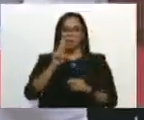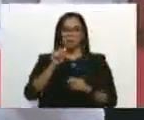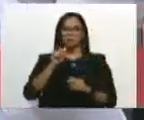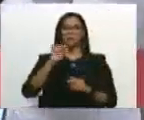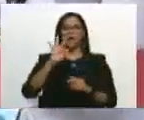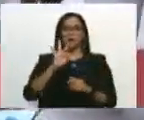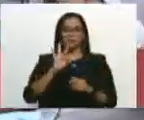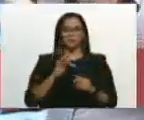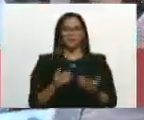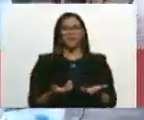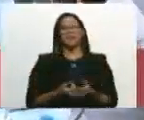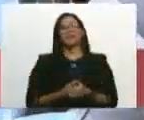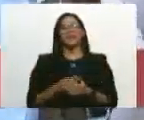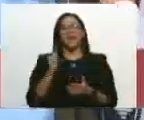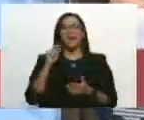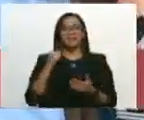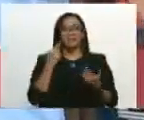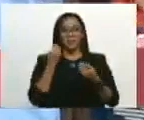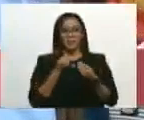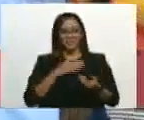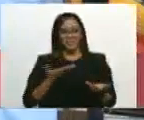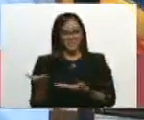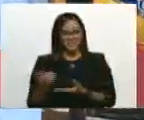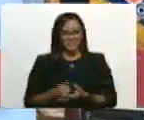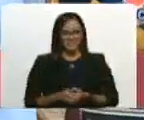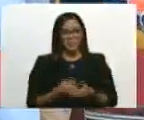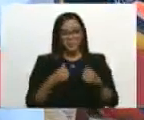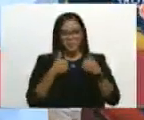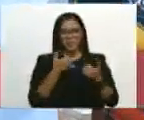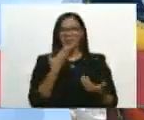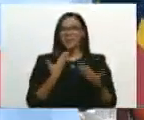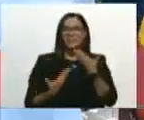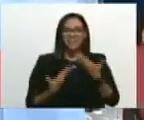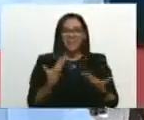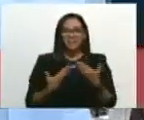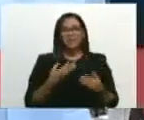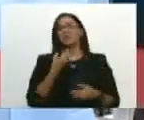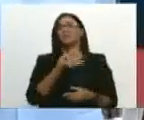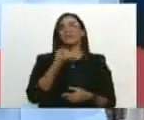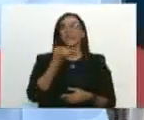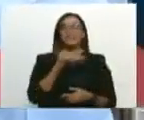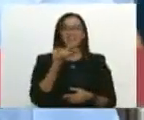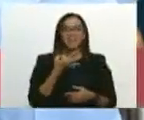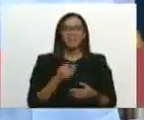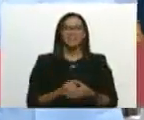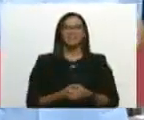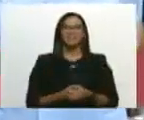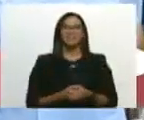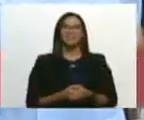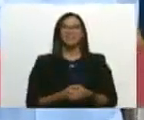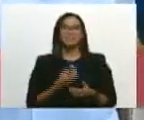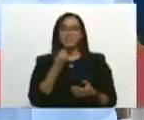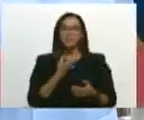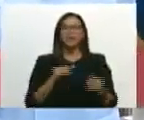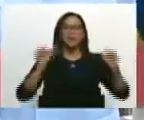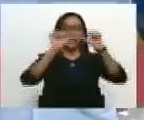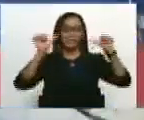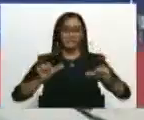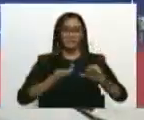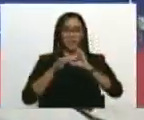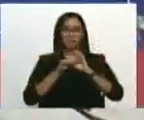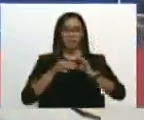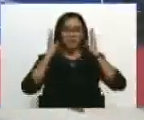Ella es Andrea da Silva. ¿Cómo estás? Bienvenida, Andrea. Muy bien, gracias. Feliz tarde. Saludos, Kenia. Y bueno, el Sistema Unificado de